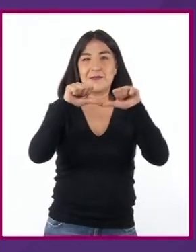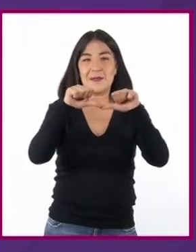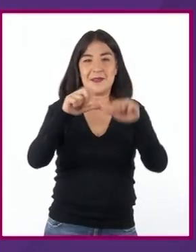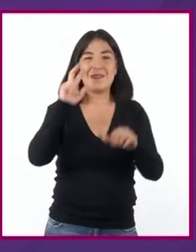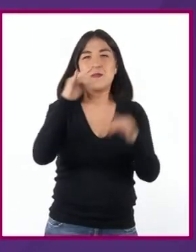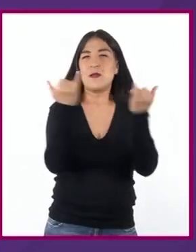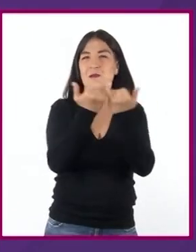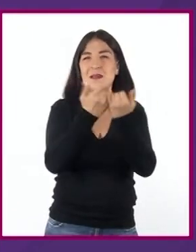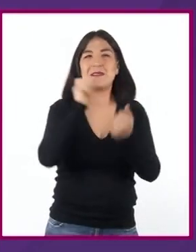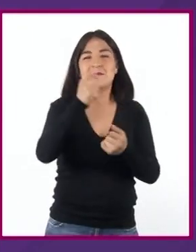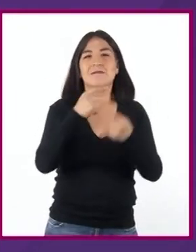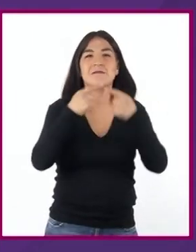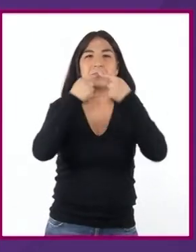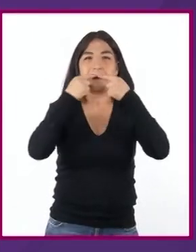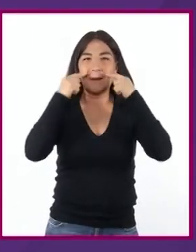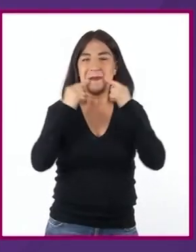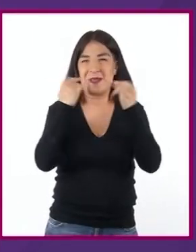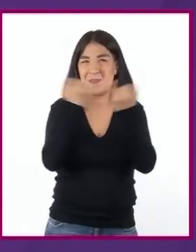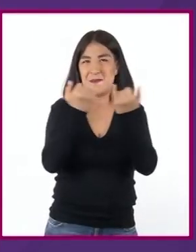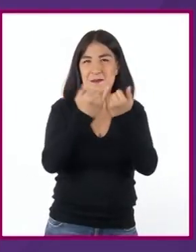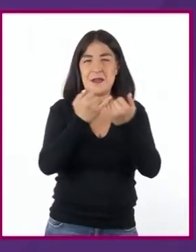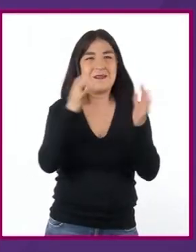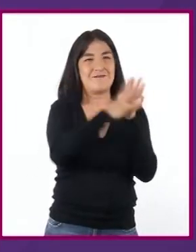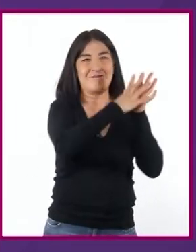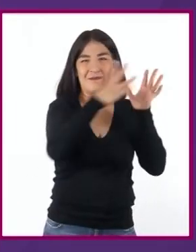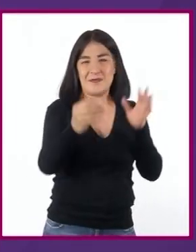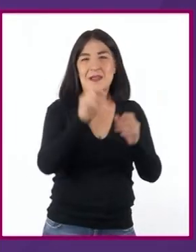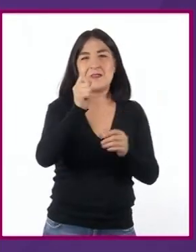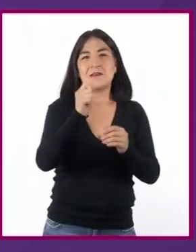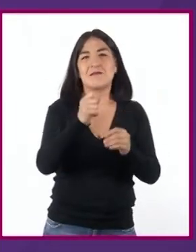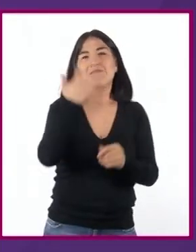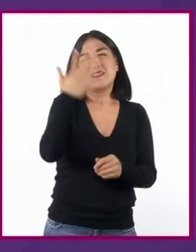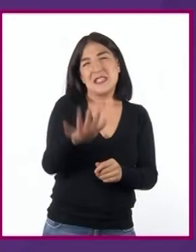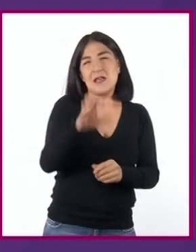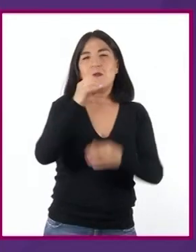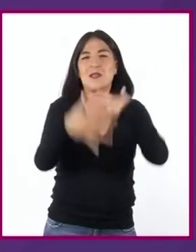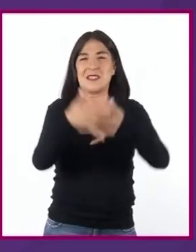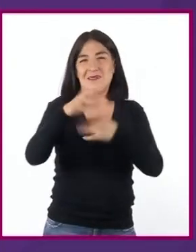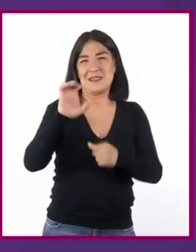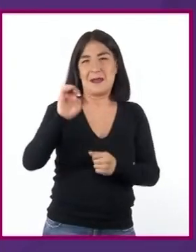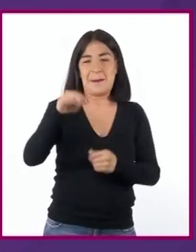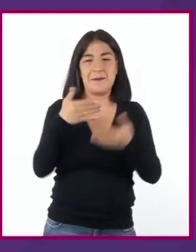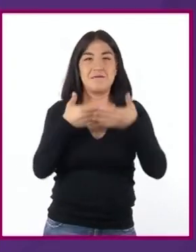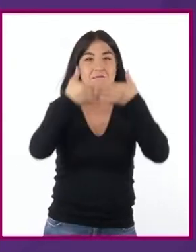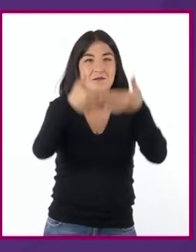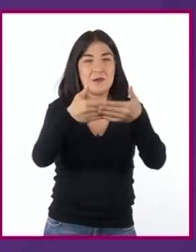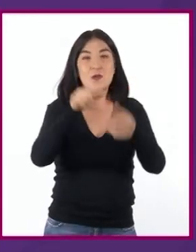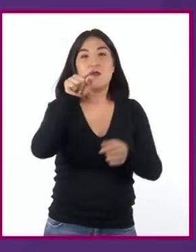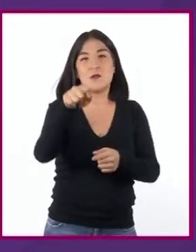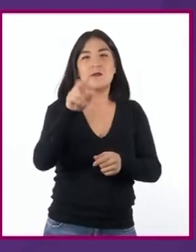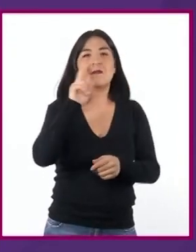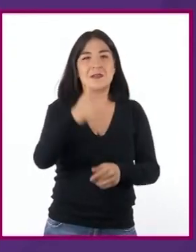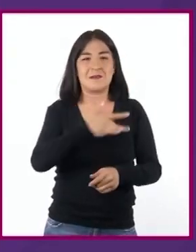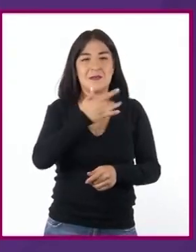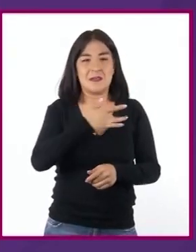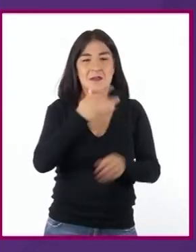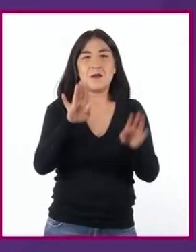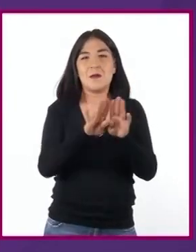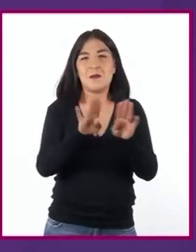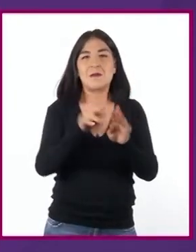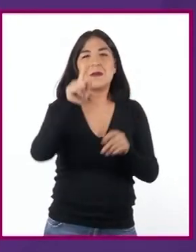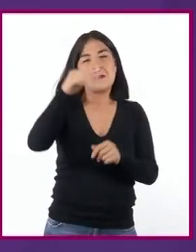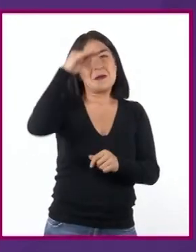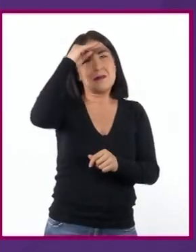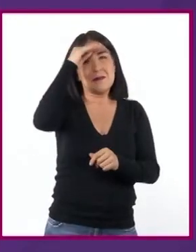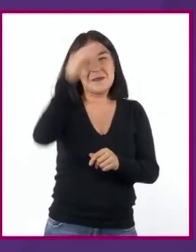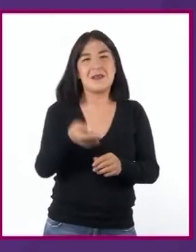de los labios, pero separados unos 10-15 centímetros. tus ojos cerrados se abren una décima para mirar